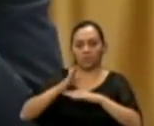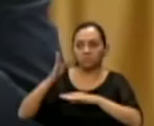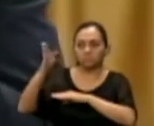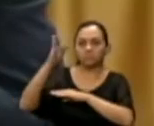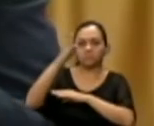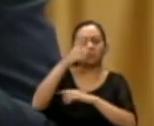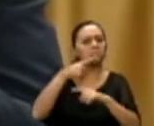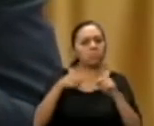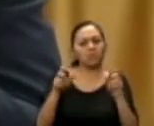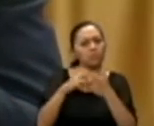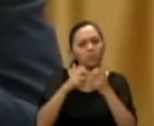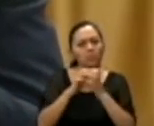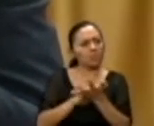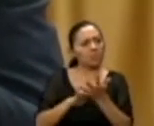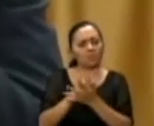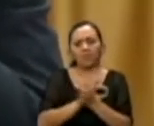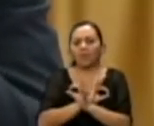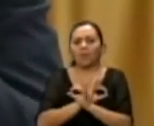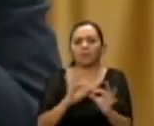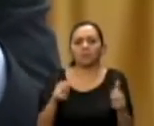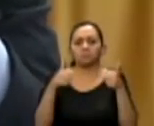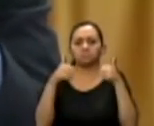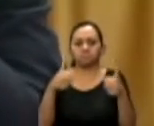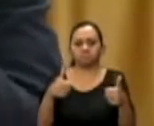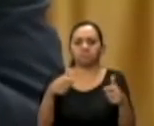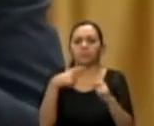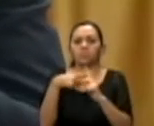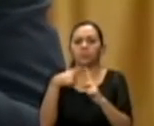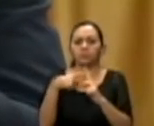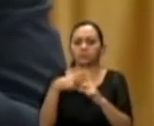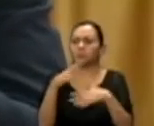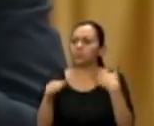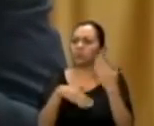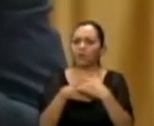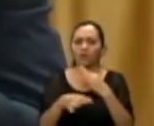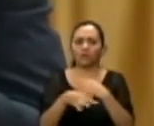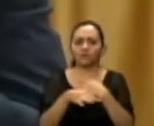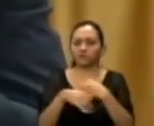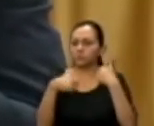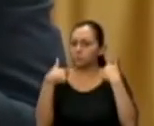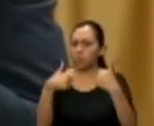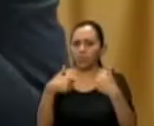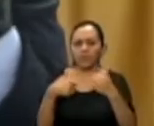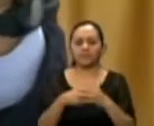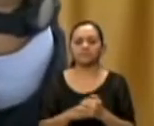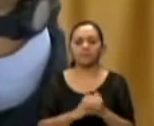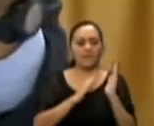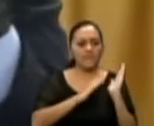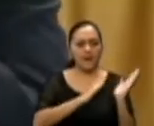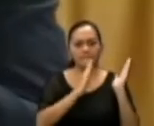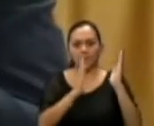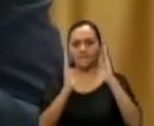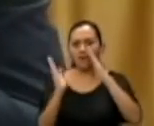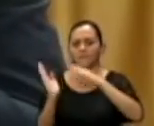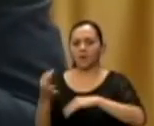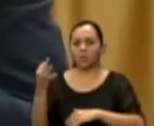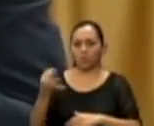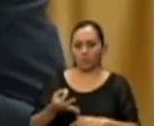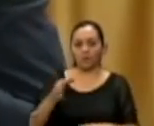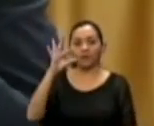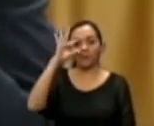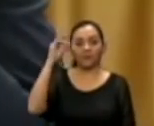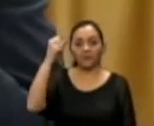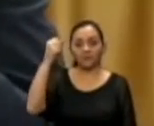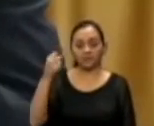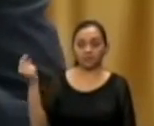eso no hemos tenido ningún incidente grave y todo prácticamente funcionó a la perfección la visita del papa fue